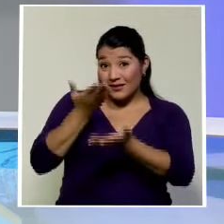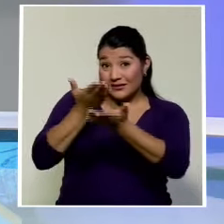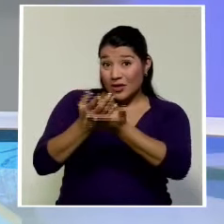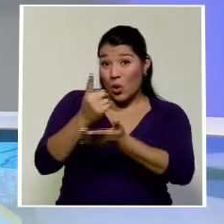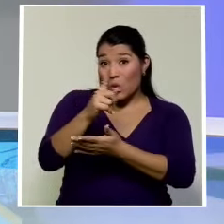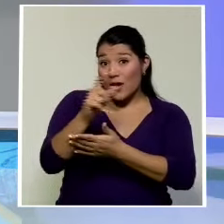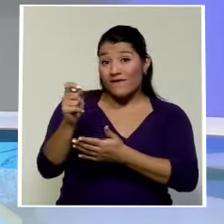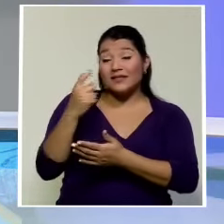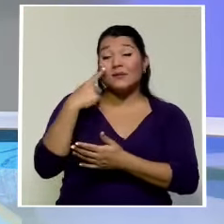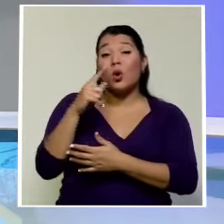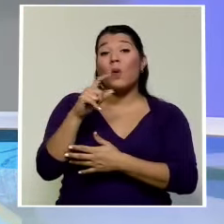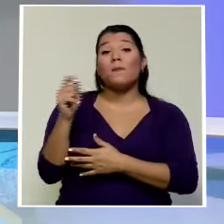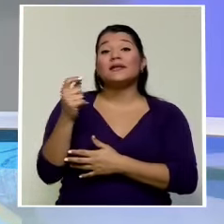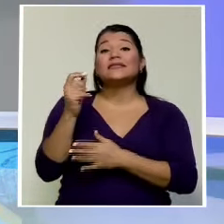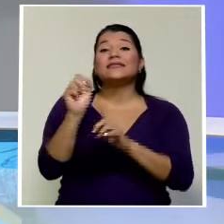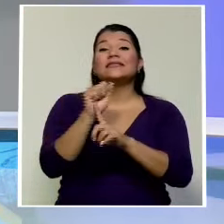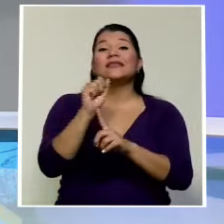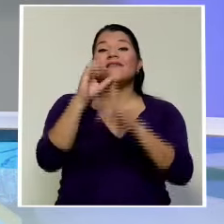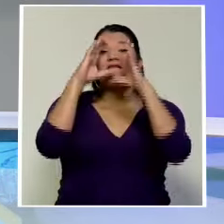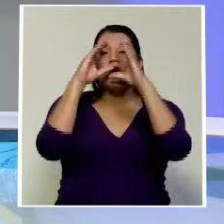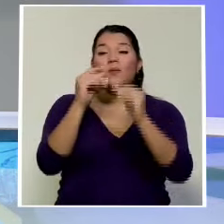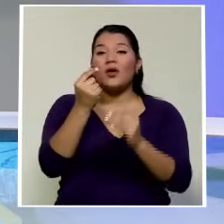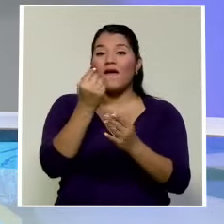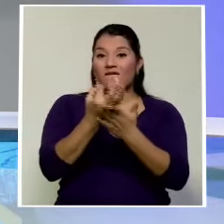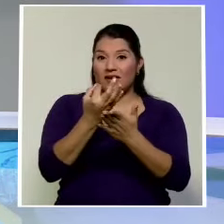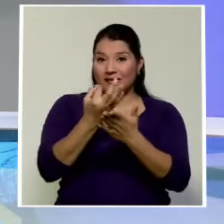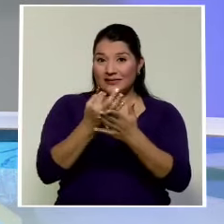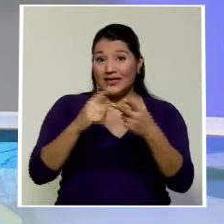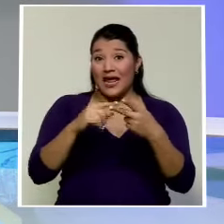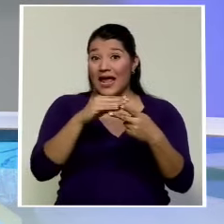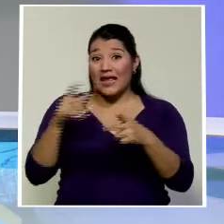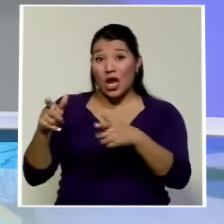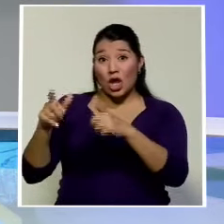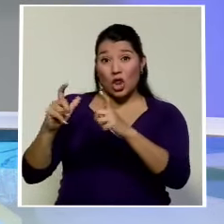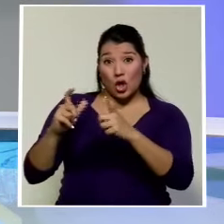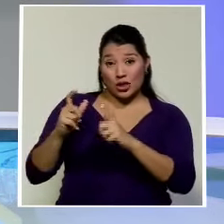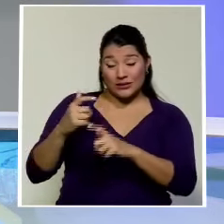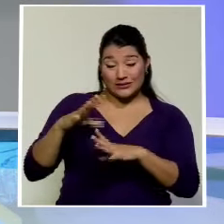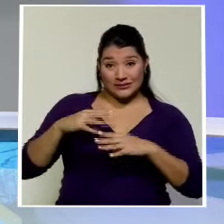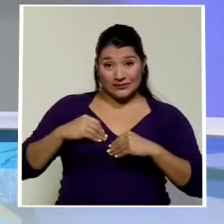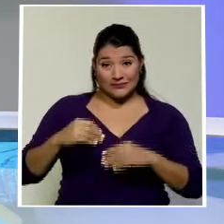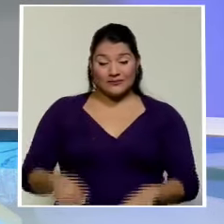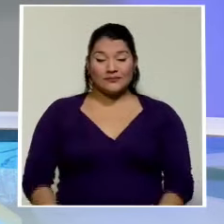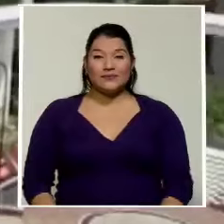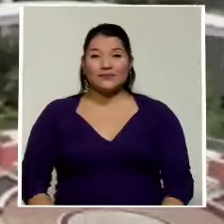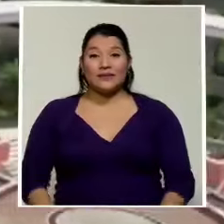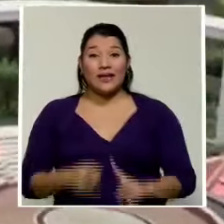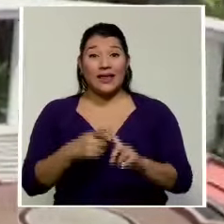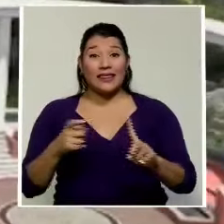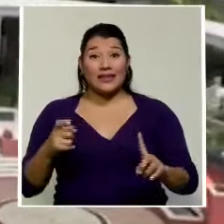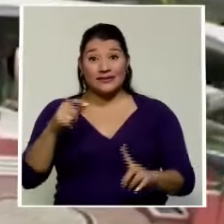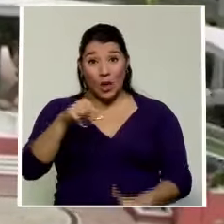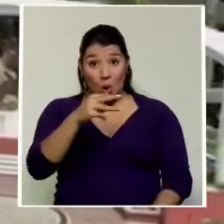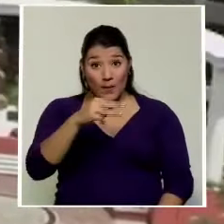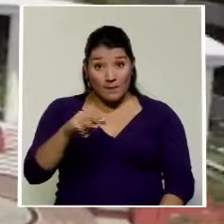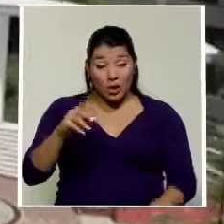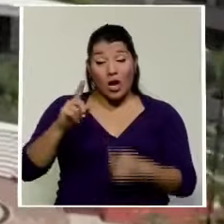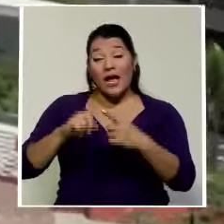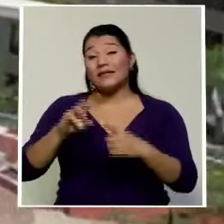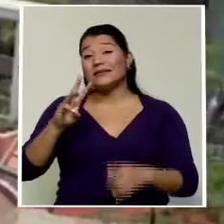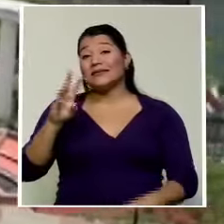sus estados financieros y las contribuciones que reciben a la campaña. Desde este miércoles y hasta el